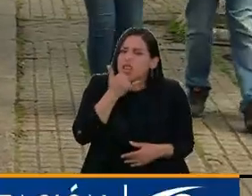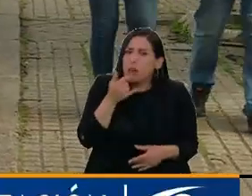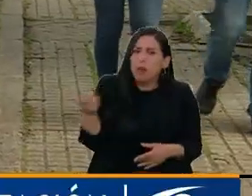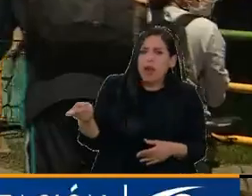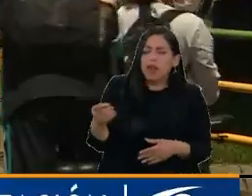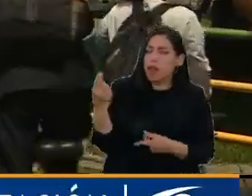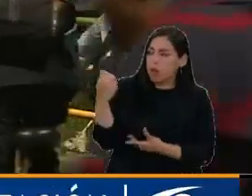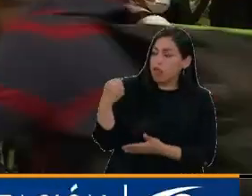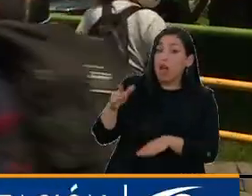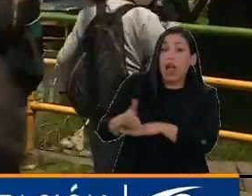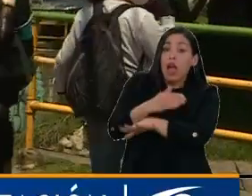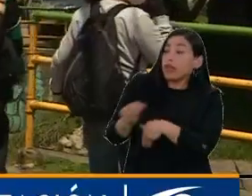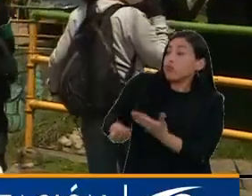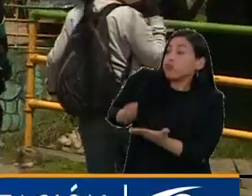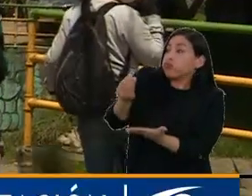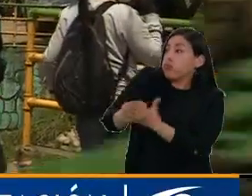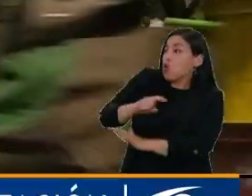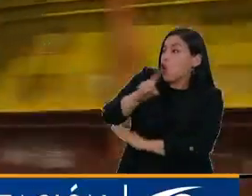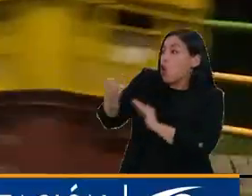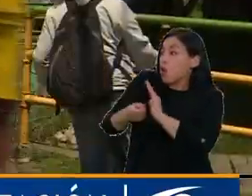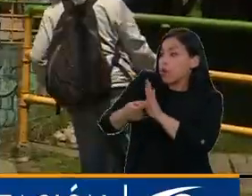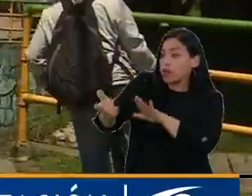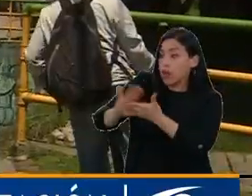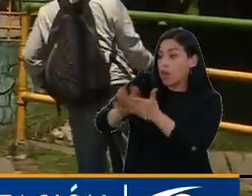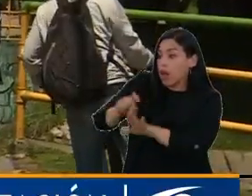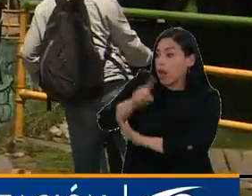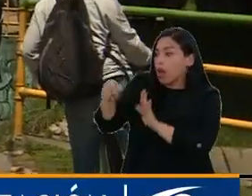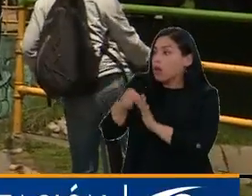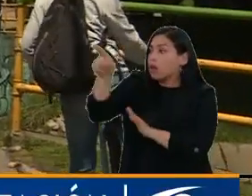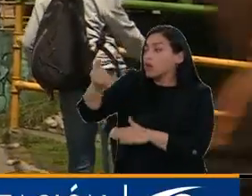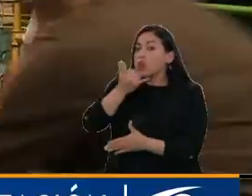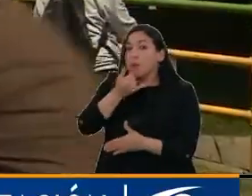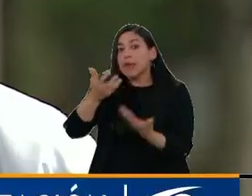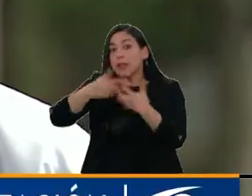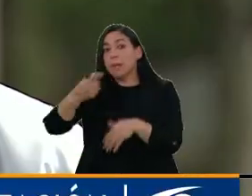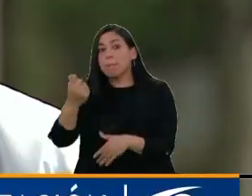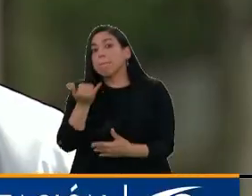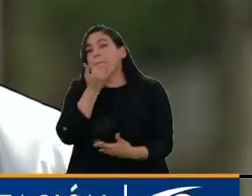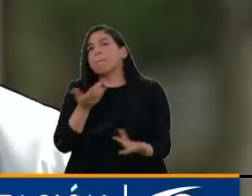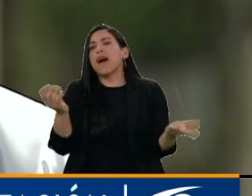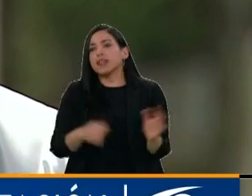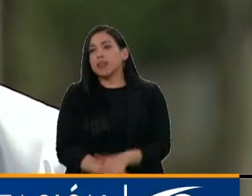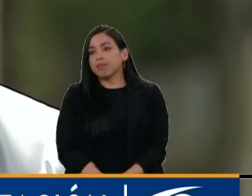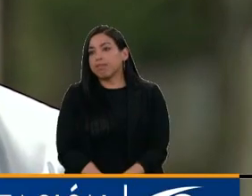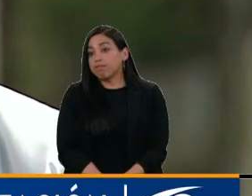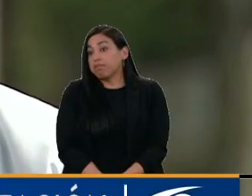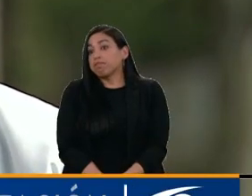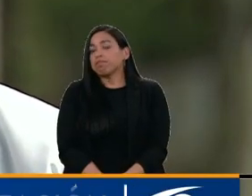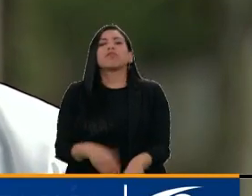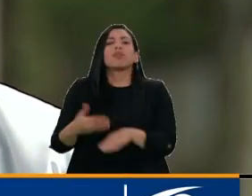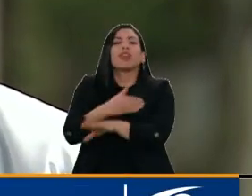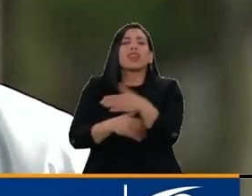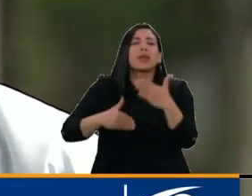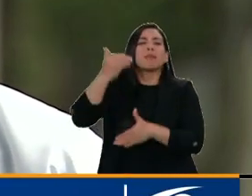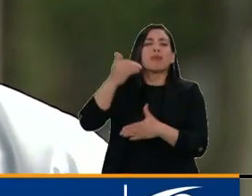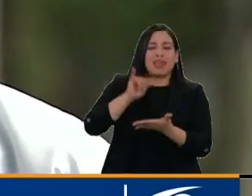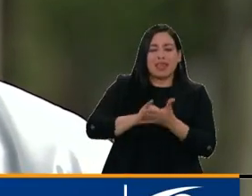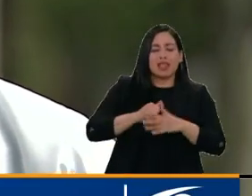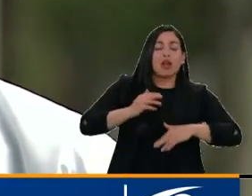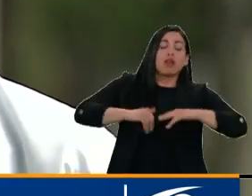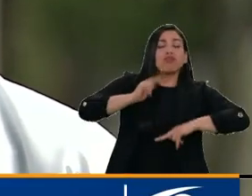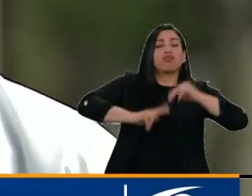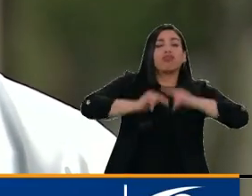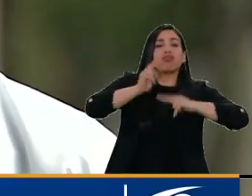ese dinero que pagaron los habitantes de ese sector de Usaquén. Lo que se tenía proyectado al inicio de esta